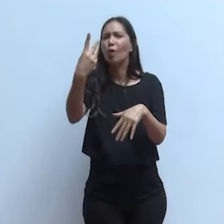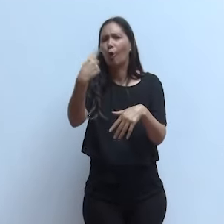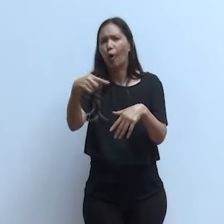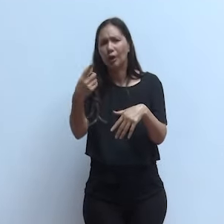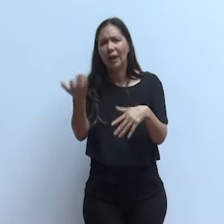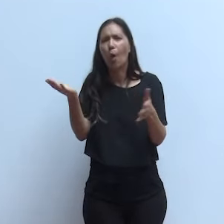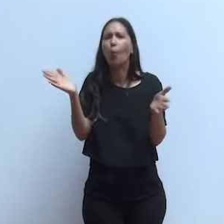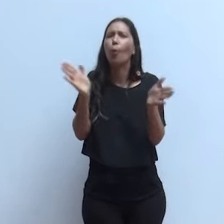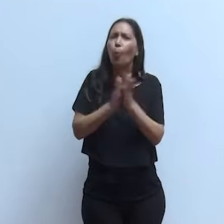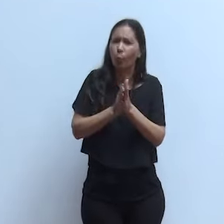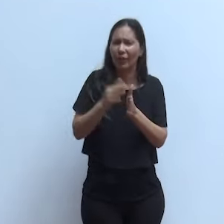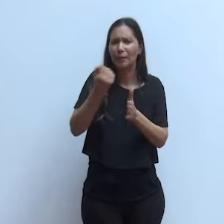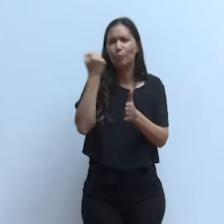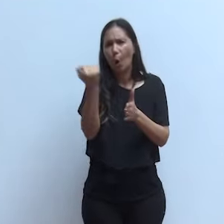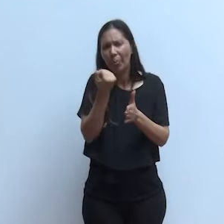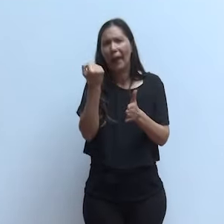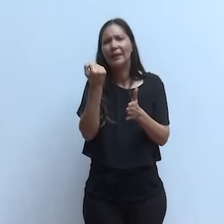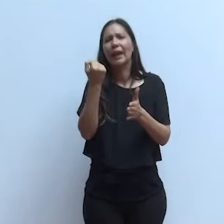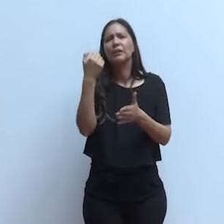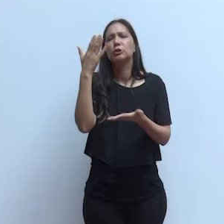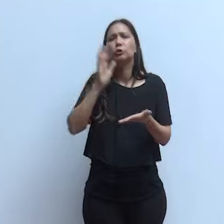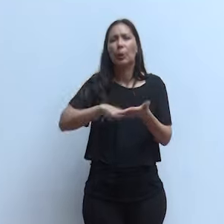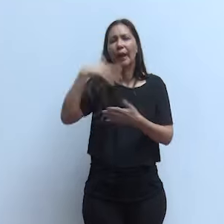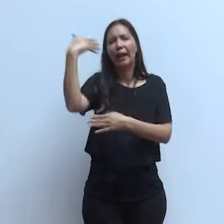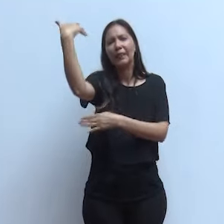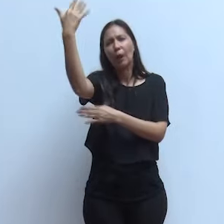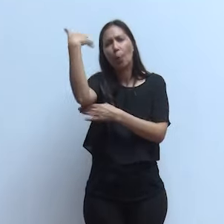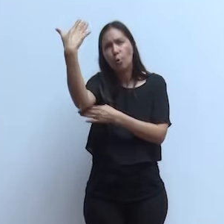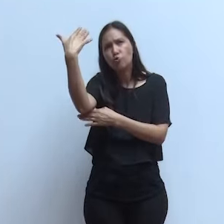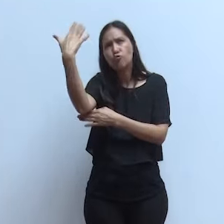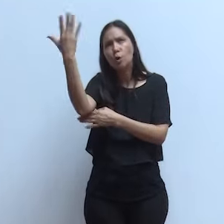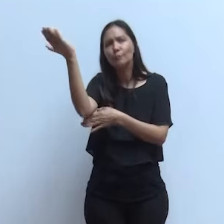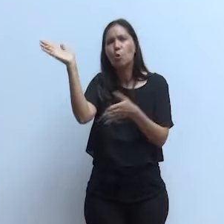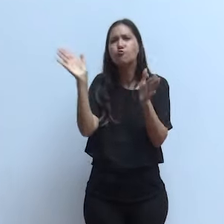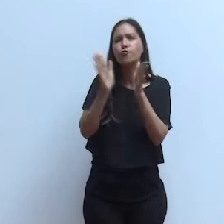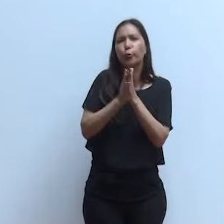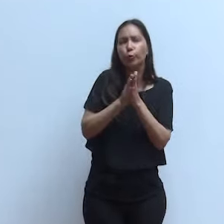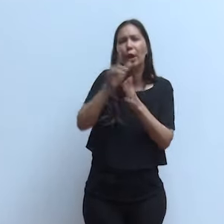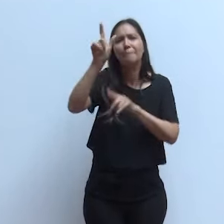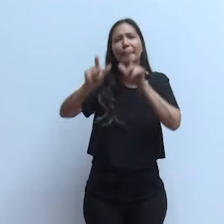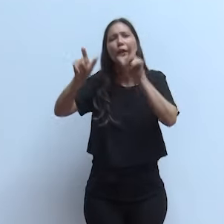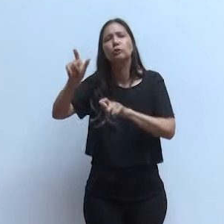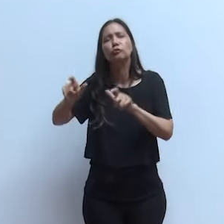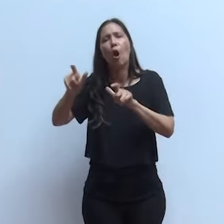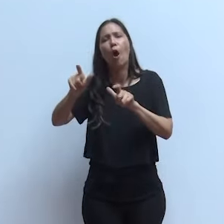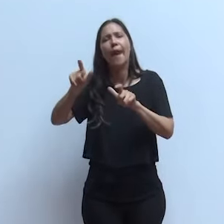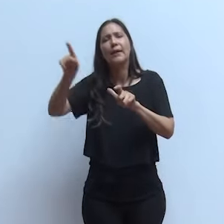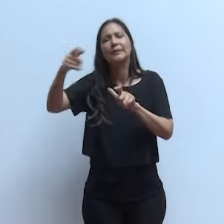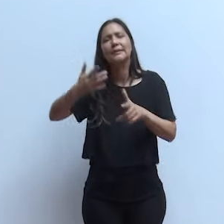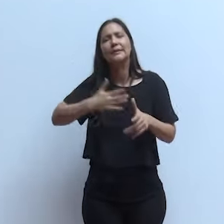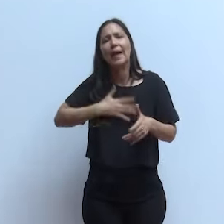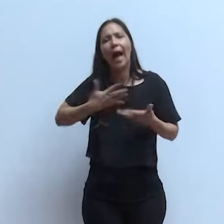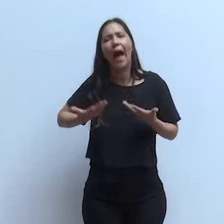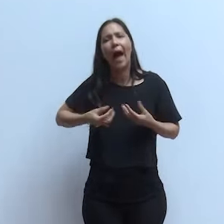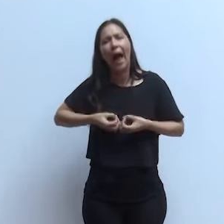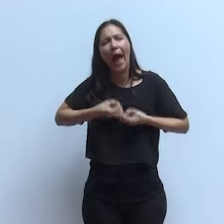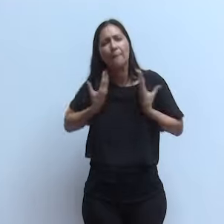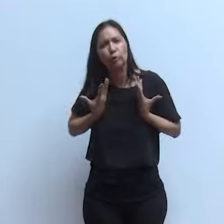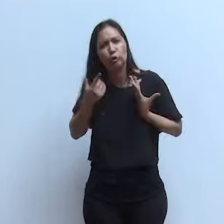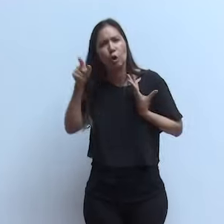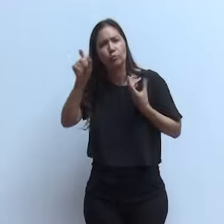dimensión discursiva al lado de la dimensión anímica no que vos también no dejas de